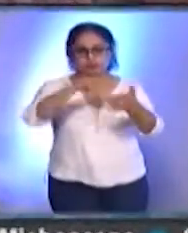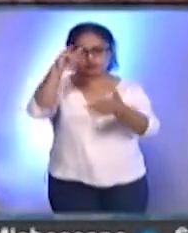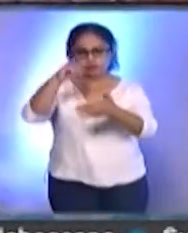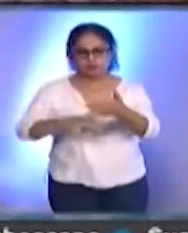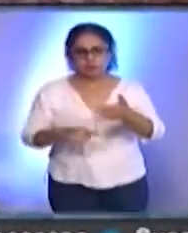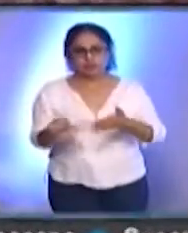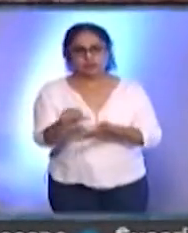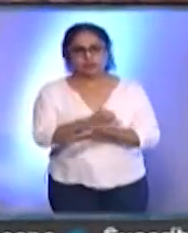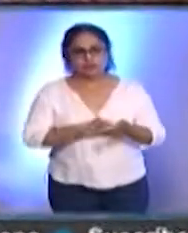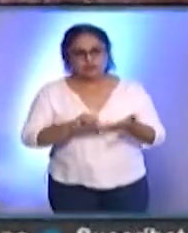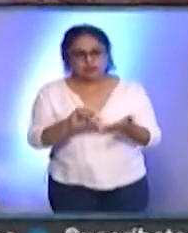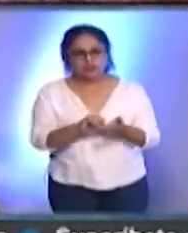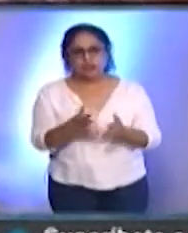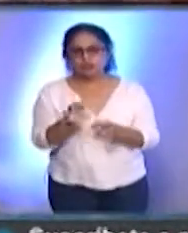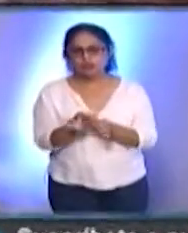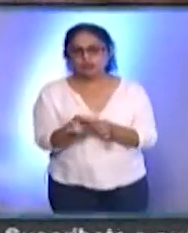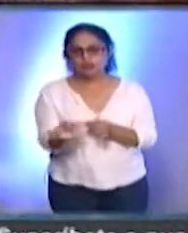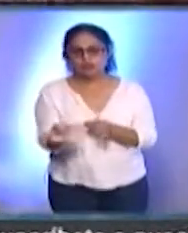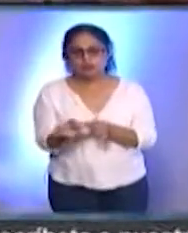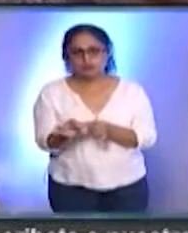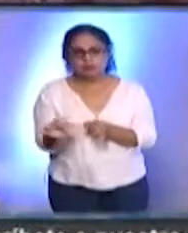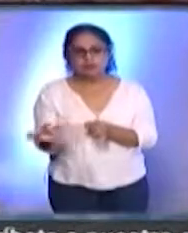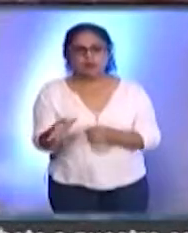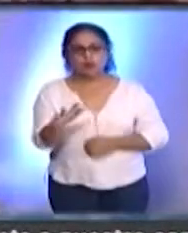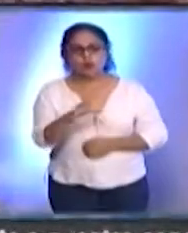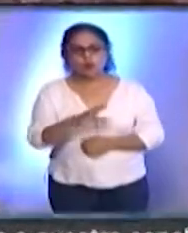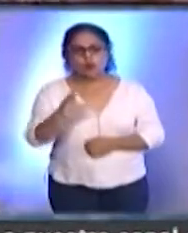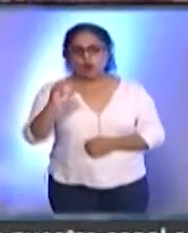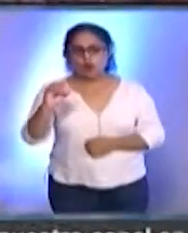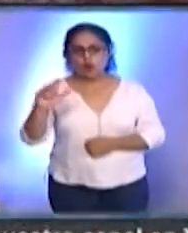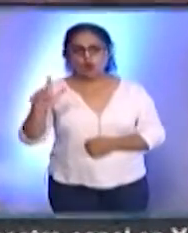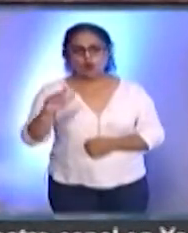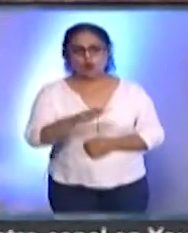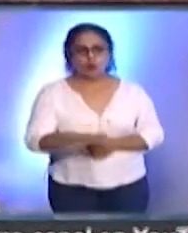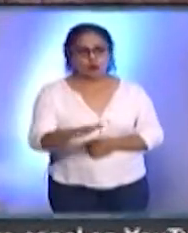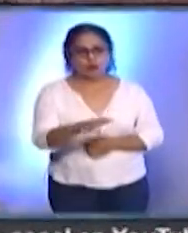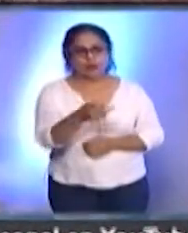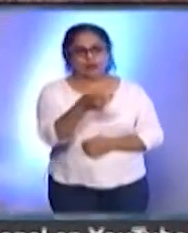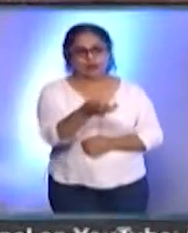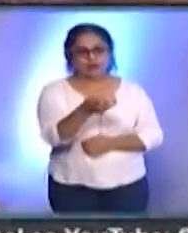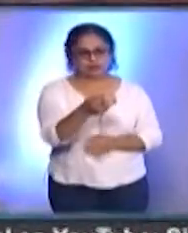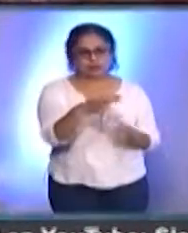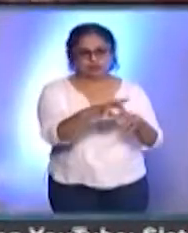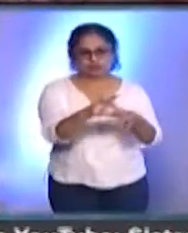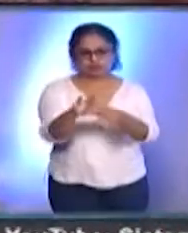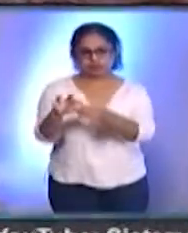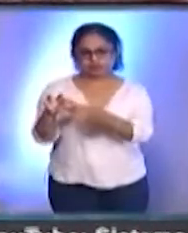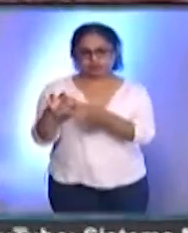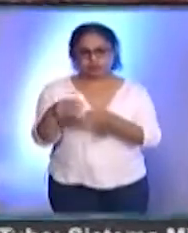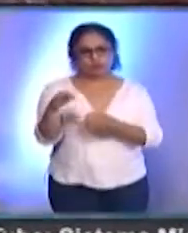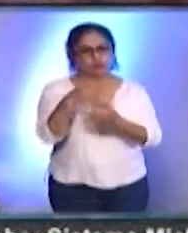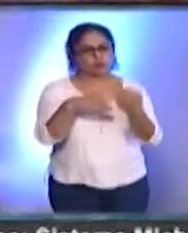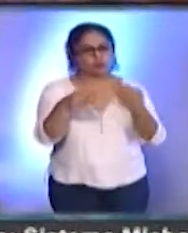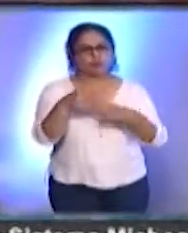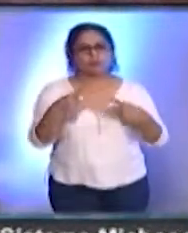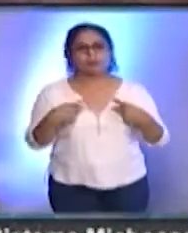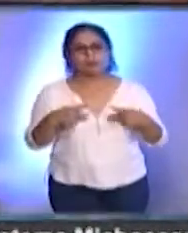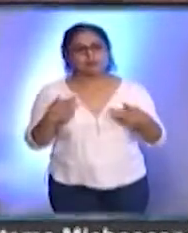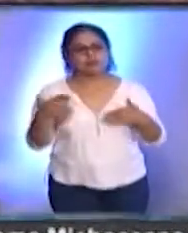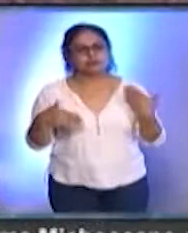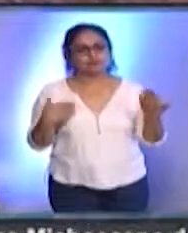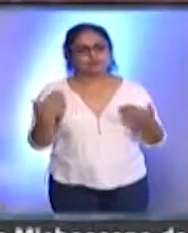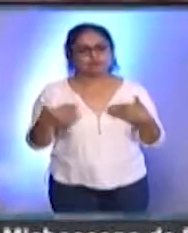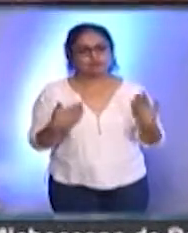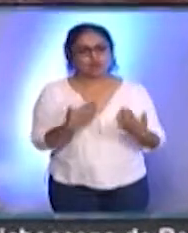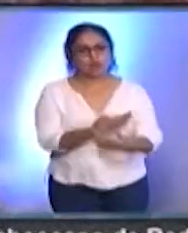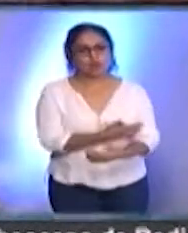en las tenencias, en las colonias, y vamos a estar socializando esta cartelera para que toda la ciudad pueda disfrutar y nos acompañe. Esta